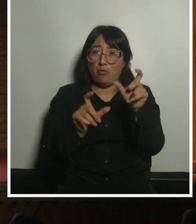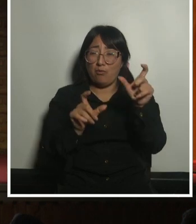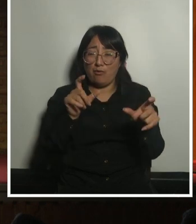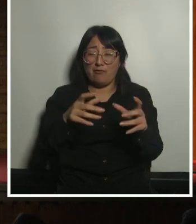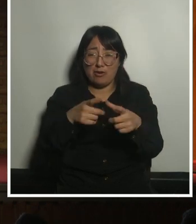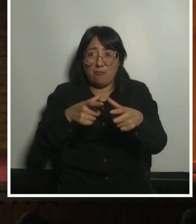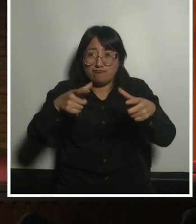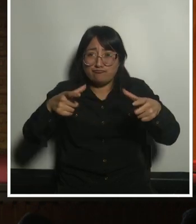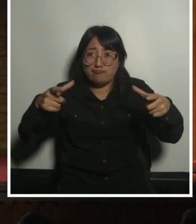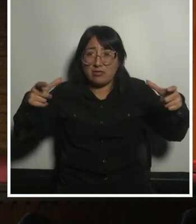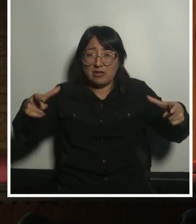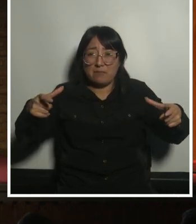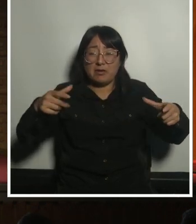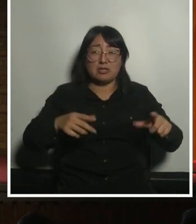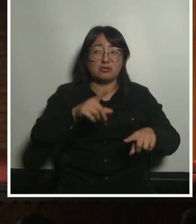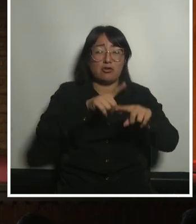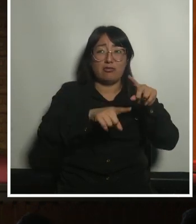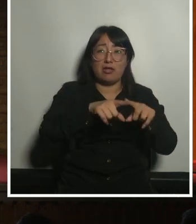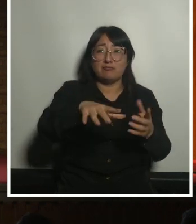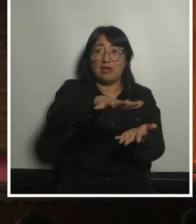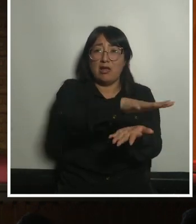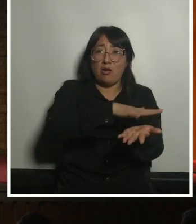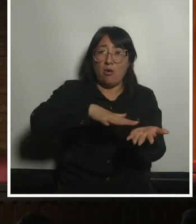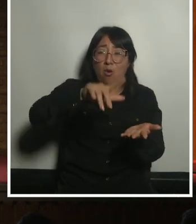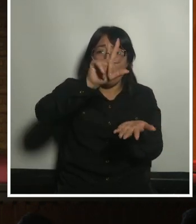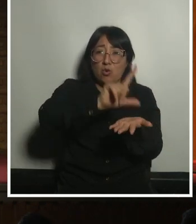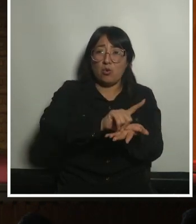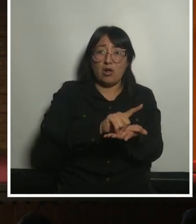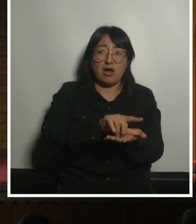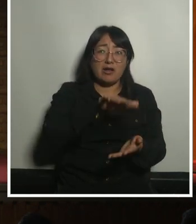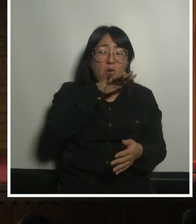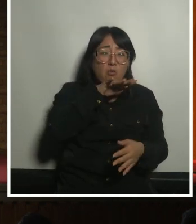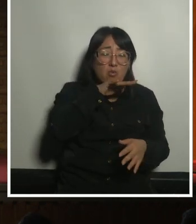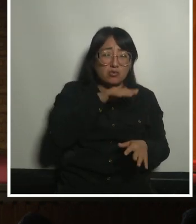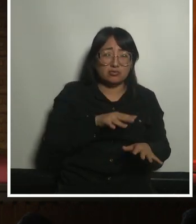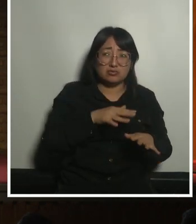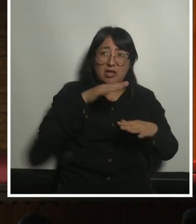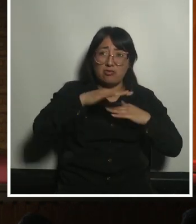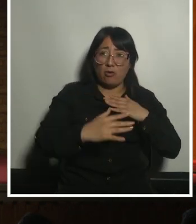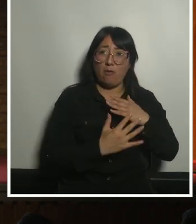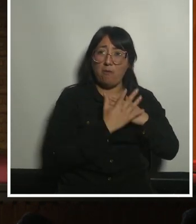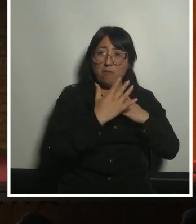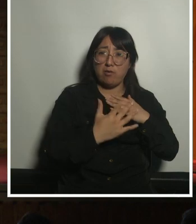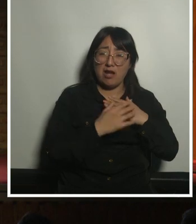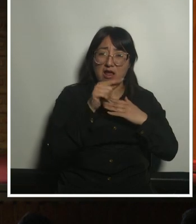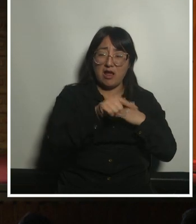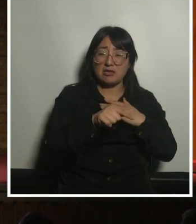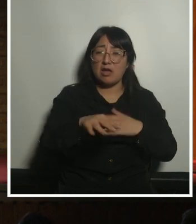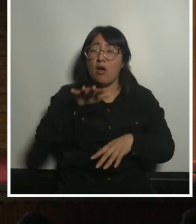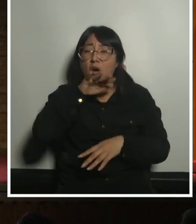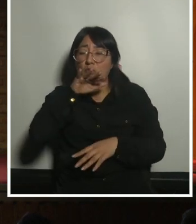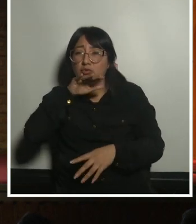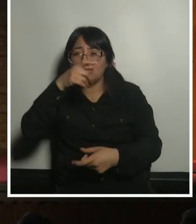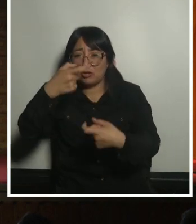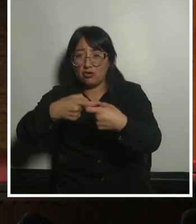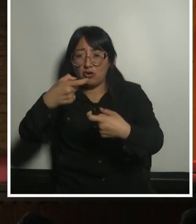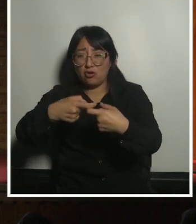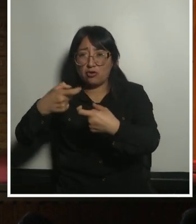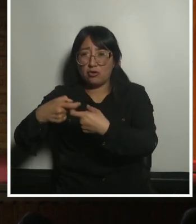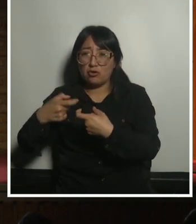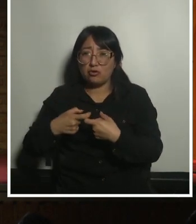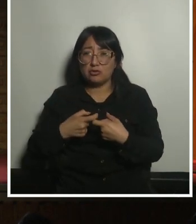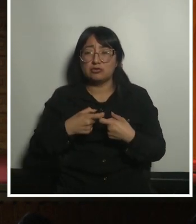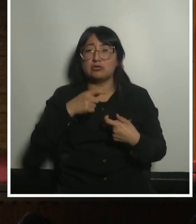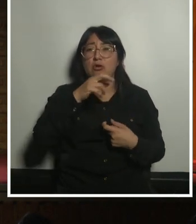urbanización, sobre campos dunares, muchos lugares ocupando playas, muchos lugares ocupando sectores rocosos, Punta Piquero es un